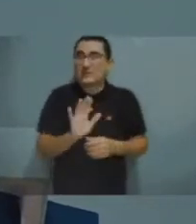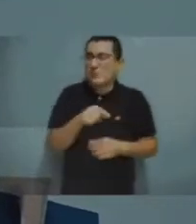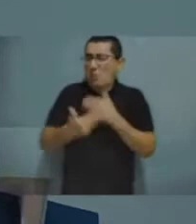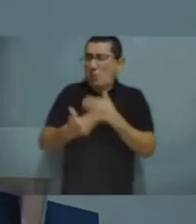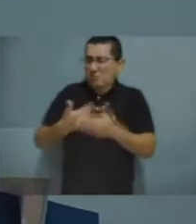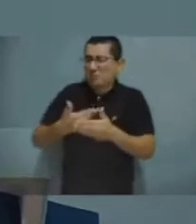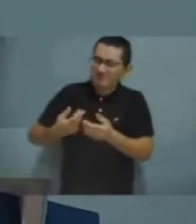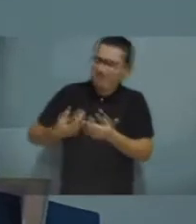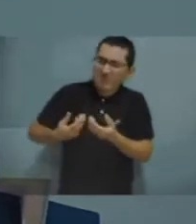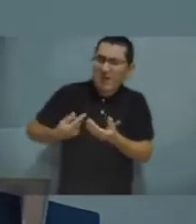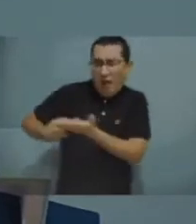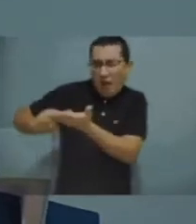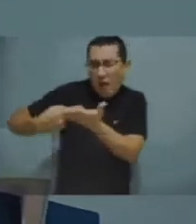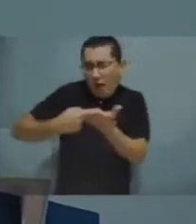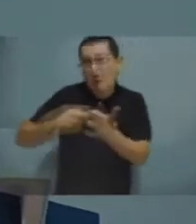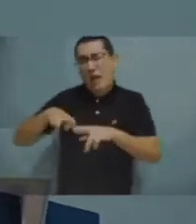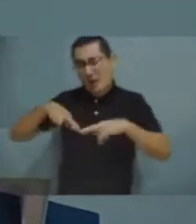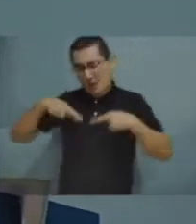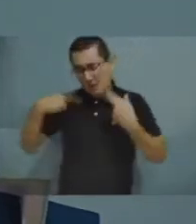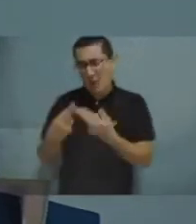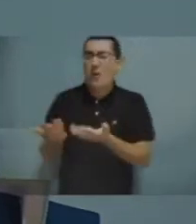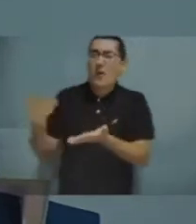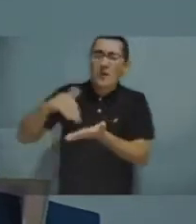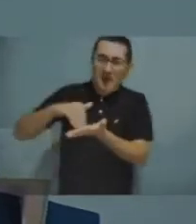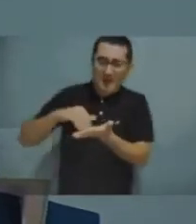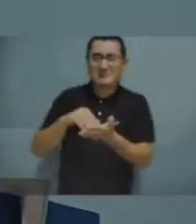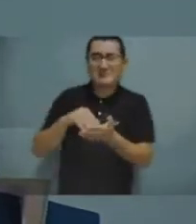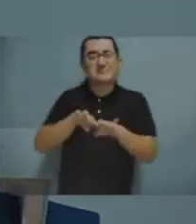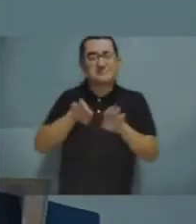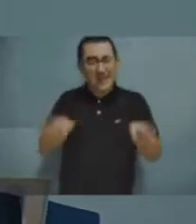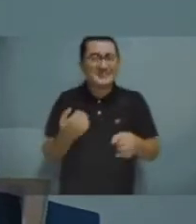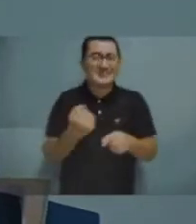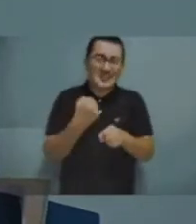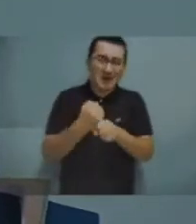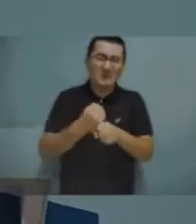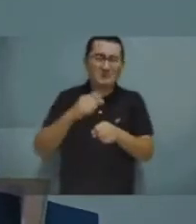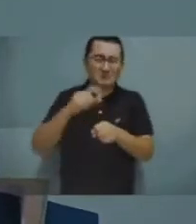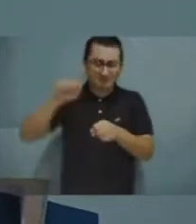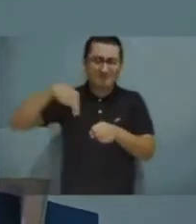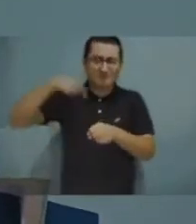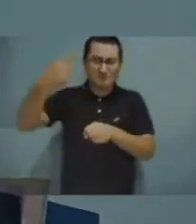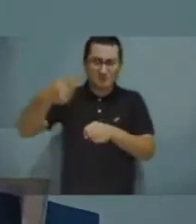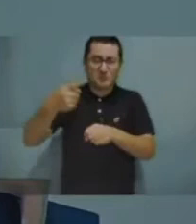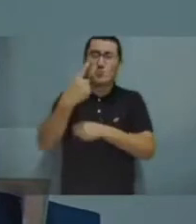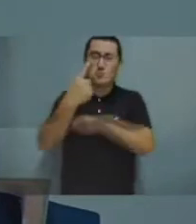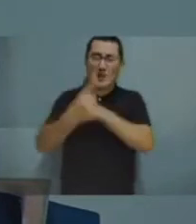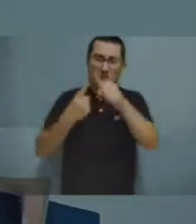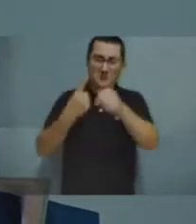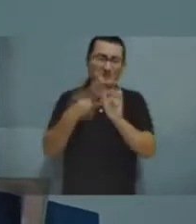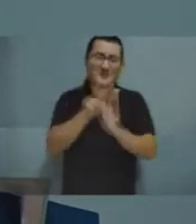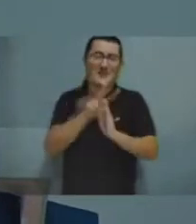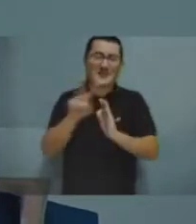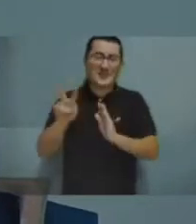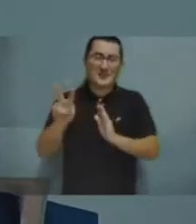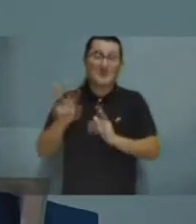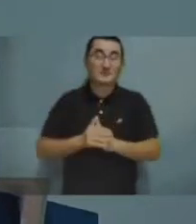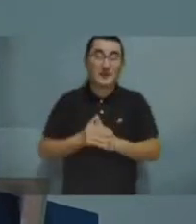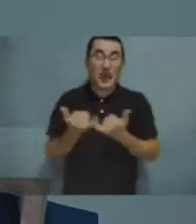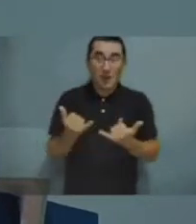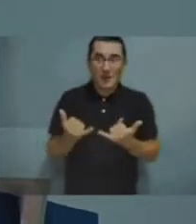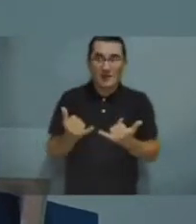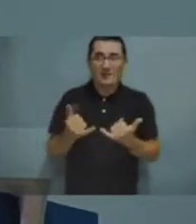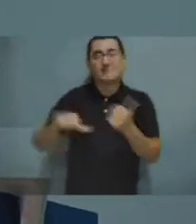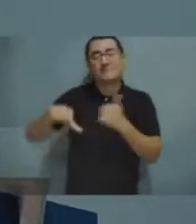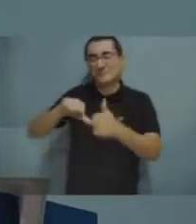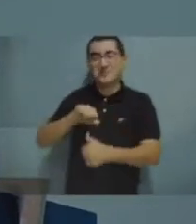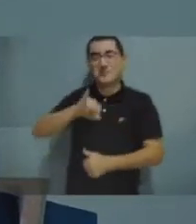con ellos el próximo año. Voy a darle paso entonces a Juan David Molina, líder de